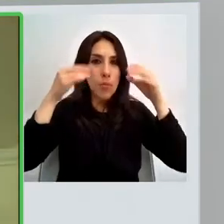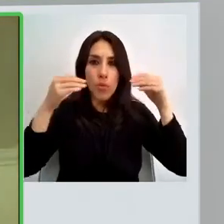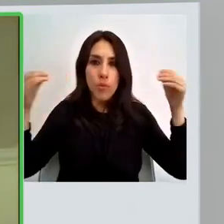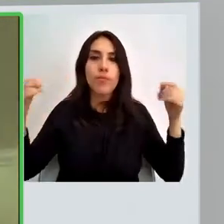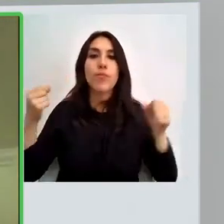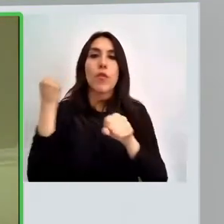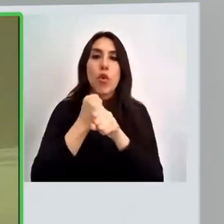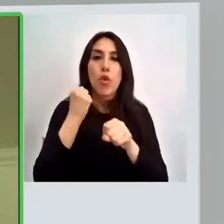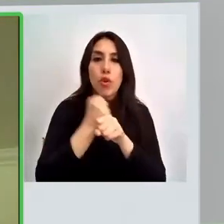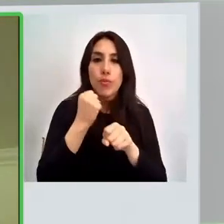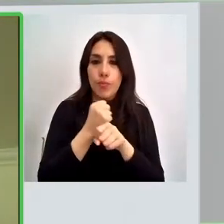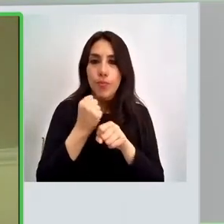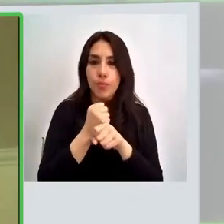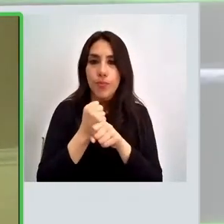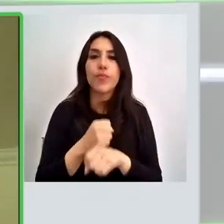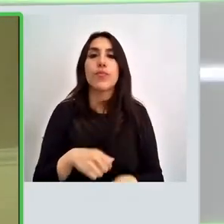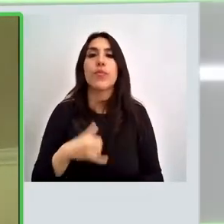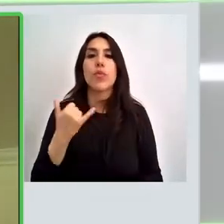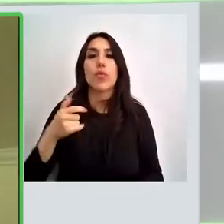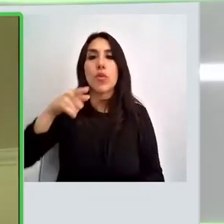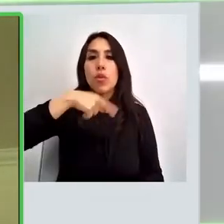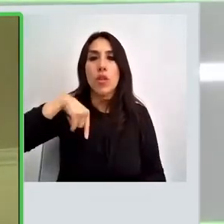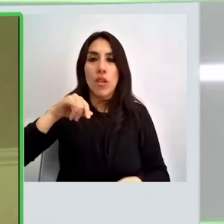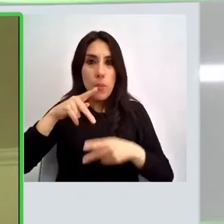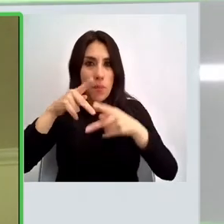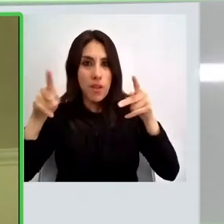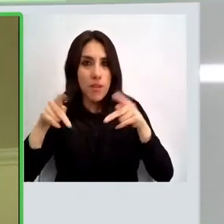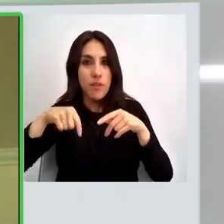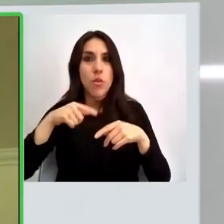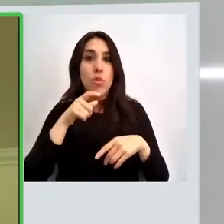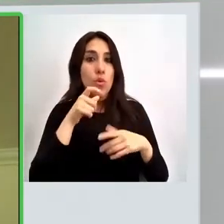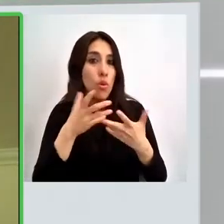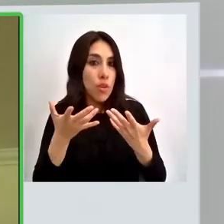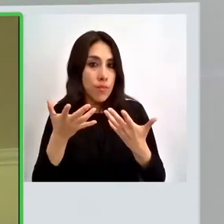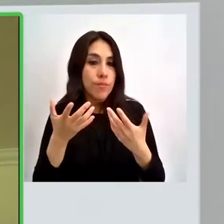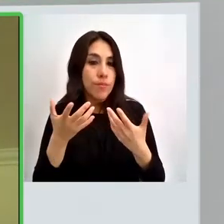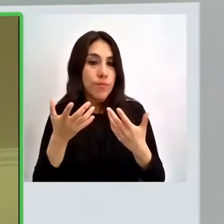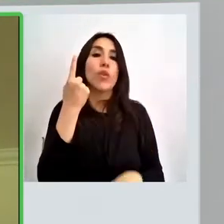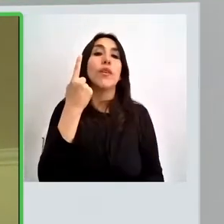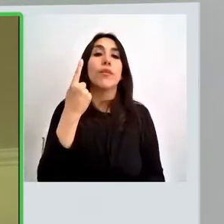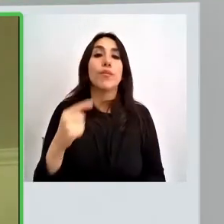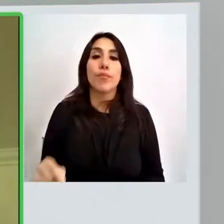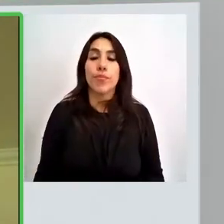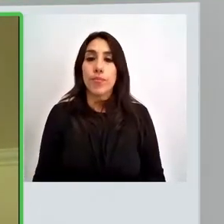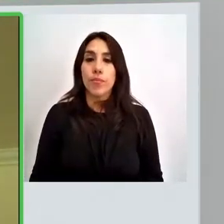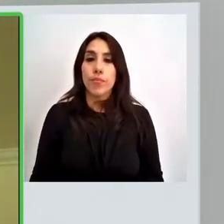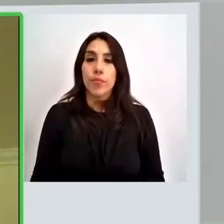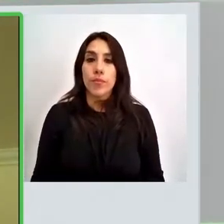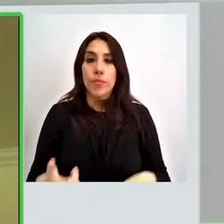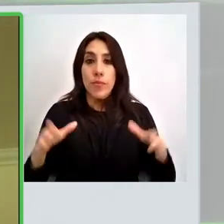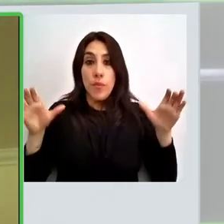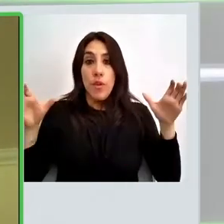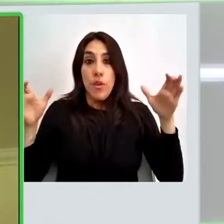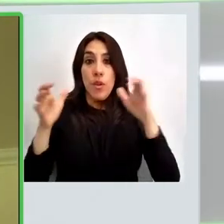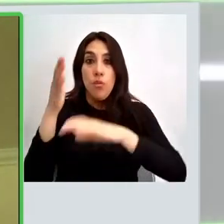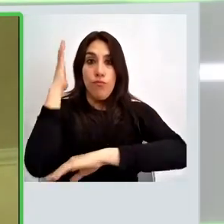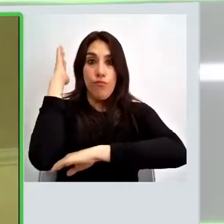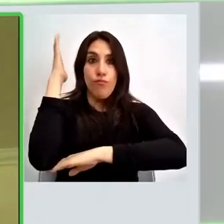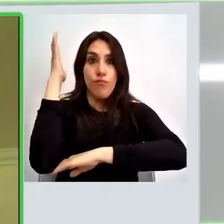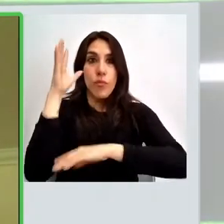tenemos un una cumbre sobre empleo en el parking